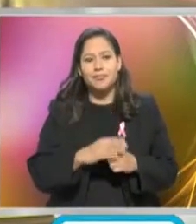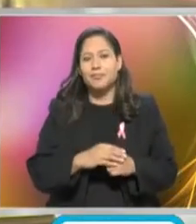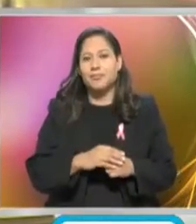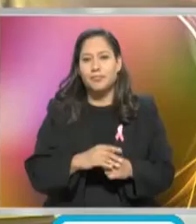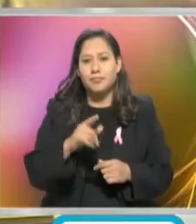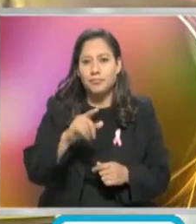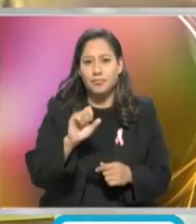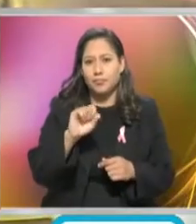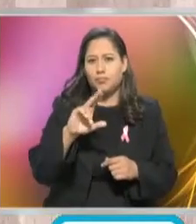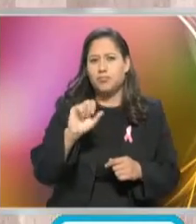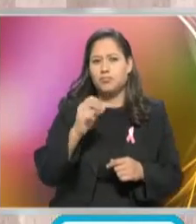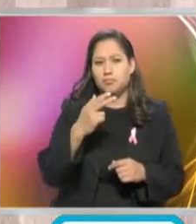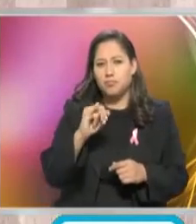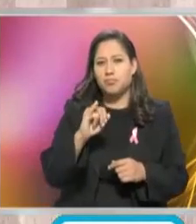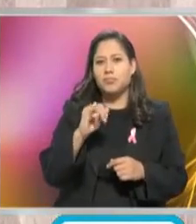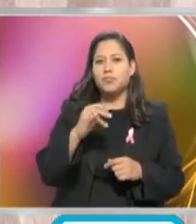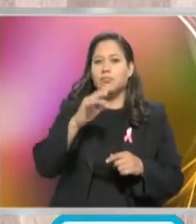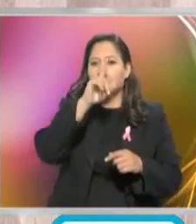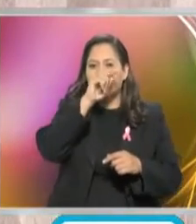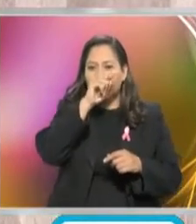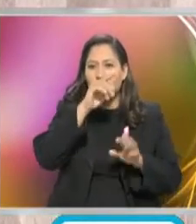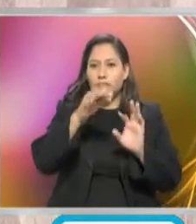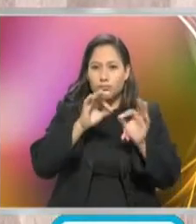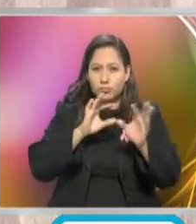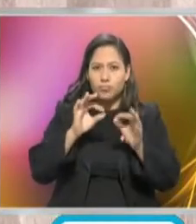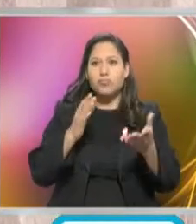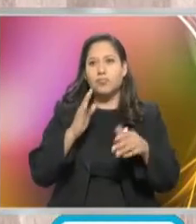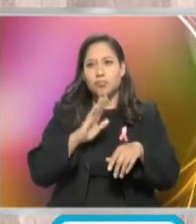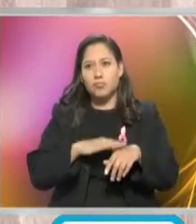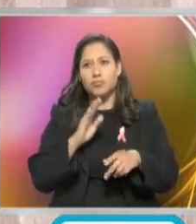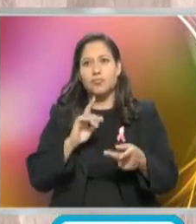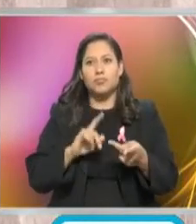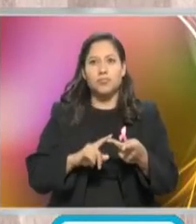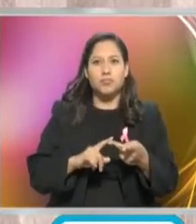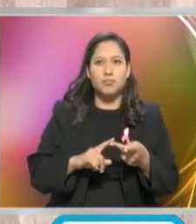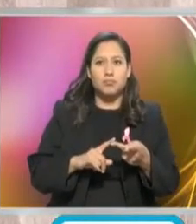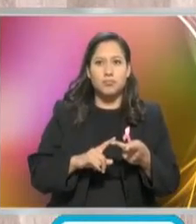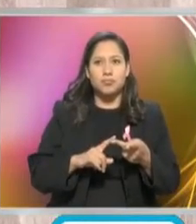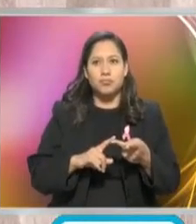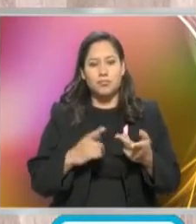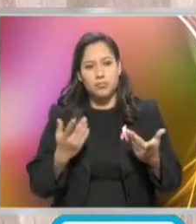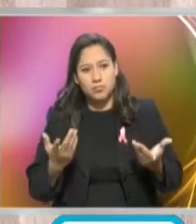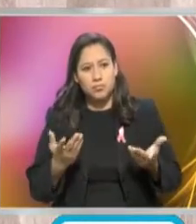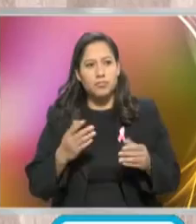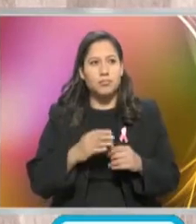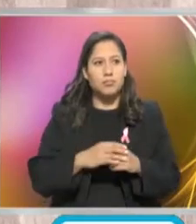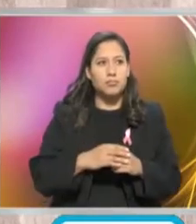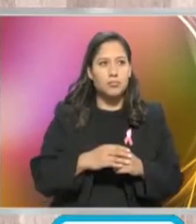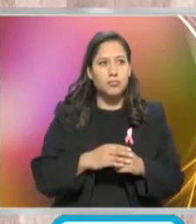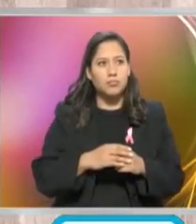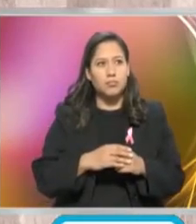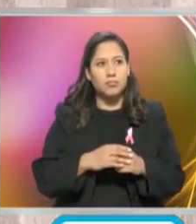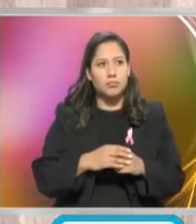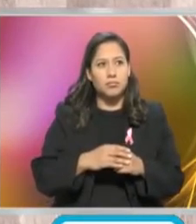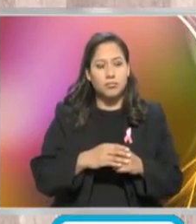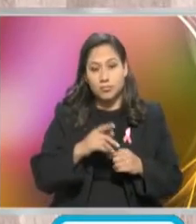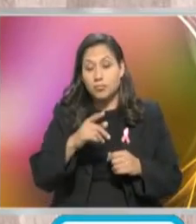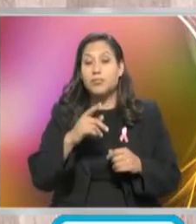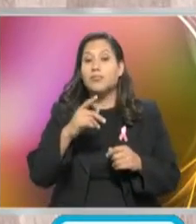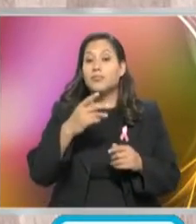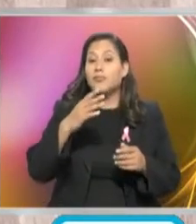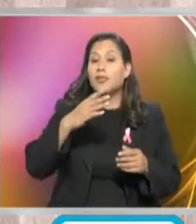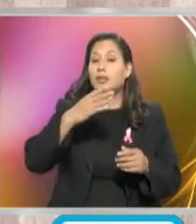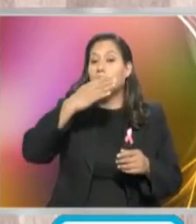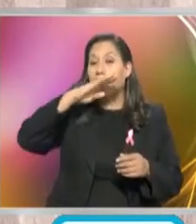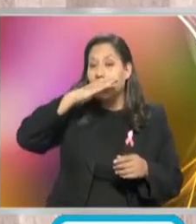sea. Yo he hecho sushis de tinga de pollo, ¿no? ¿De qué más? ¿De qué has hecho? Ok. De lo que sea, ¿no? Ay, qué Entonces, poner huitlacoche